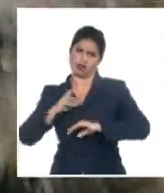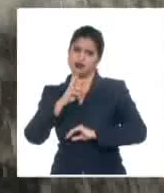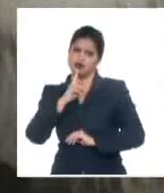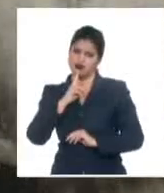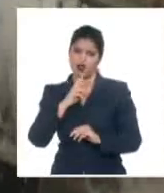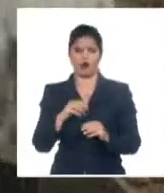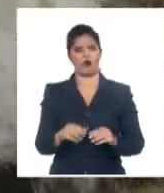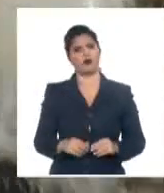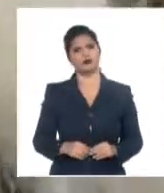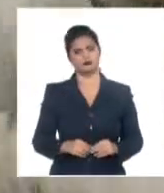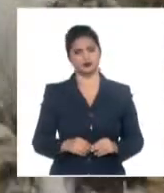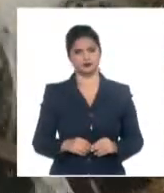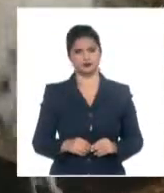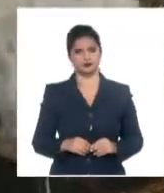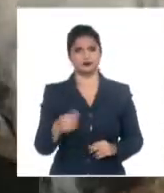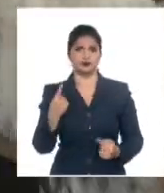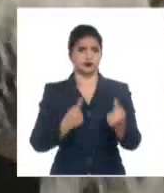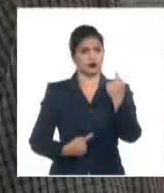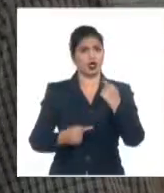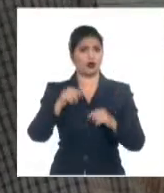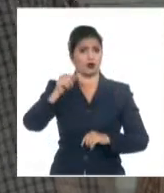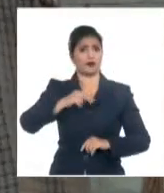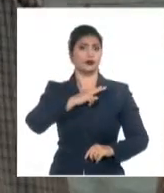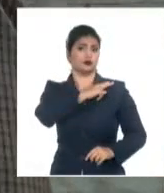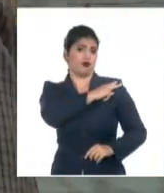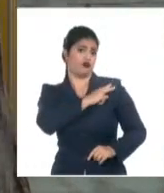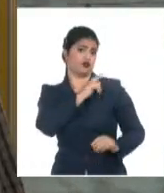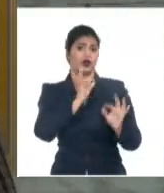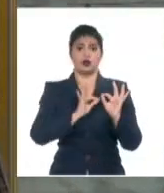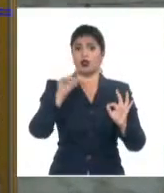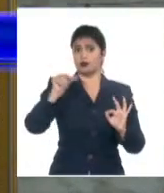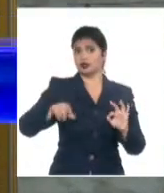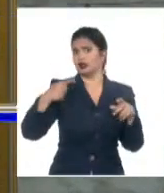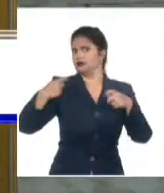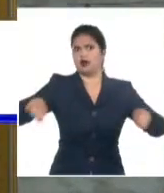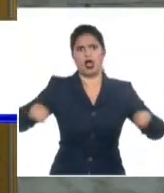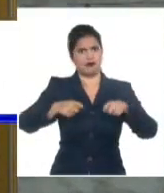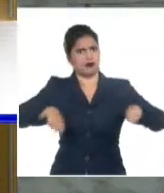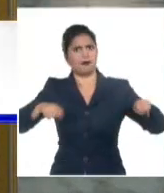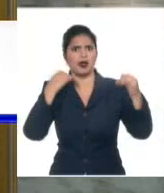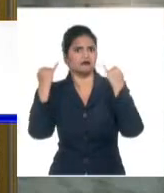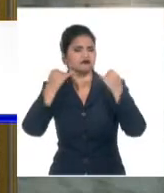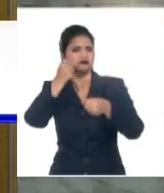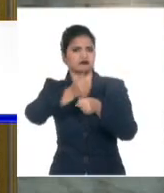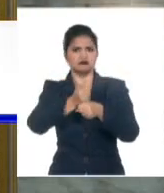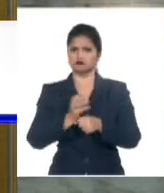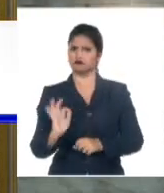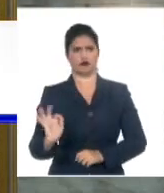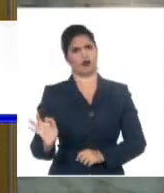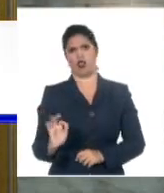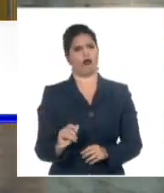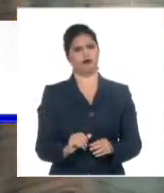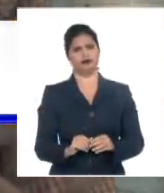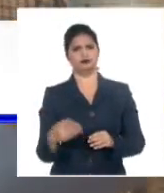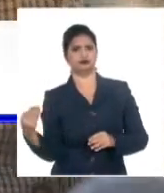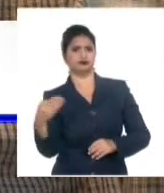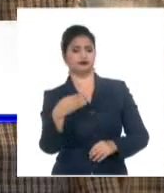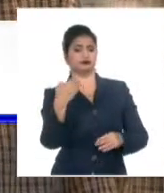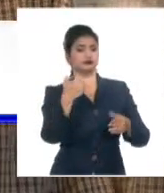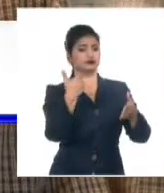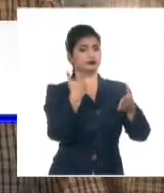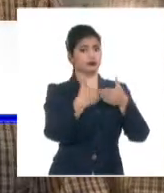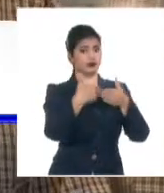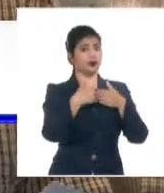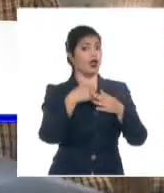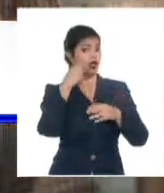de dirección y de especialistas. Cada vez que usted llega a una empresa y al especialista con el que usted trabajó en la visita anterior o en un